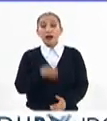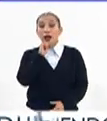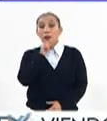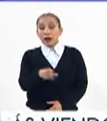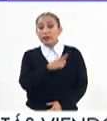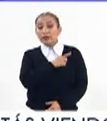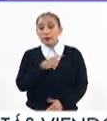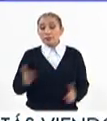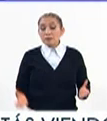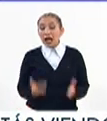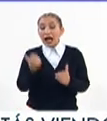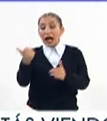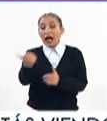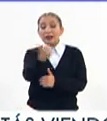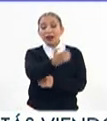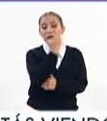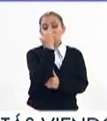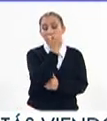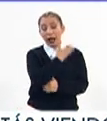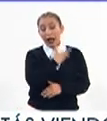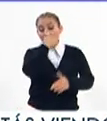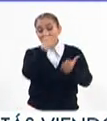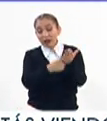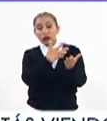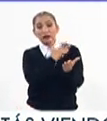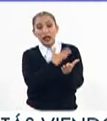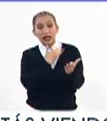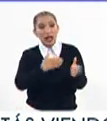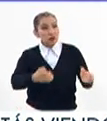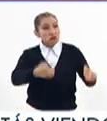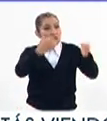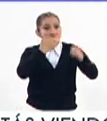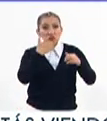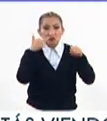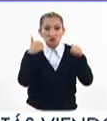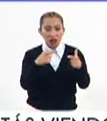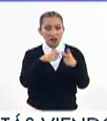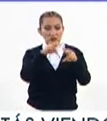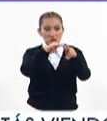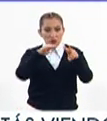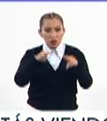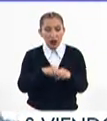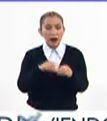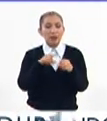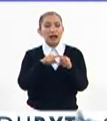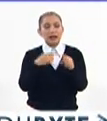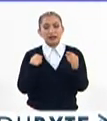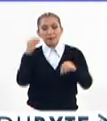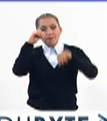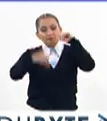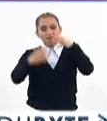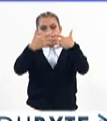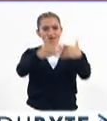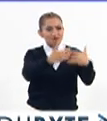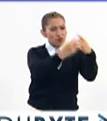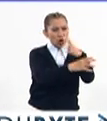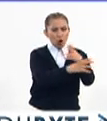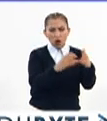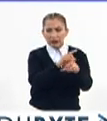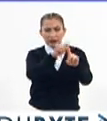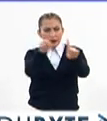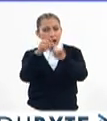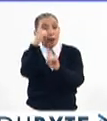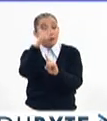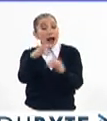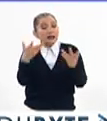Promover que cada centro escolar disponga de infraestructura, mobiliario y equipamiento digno para llevar